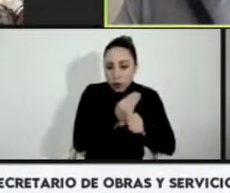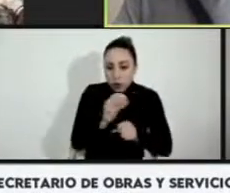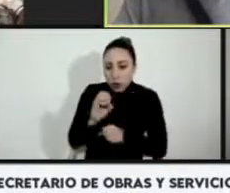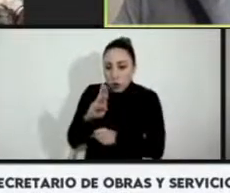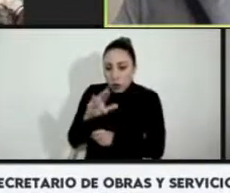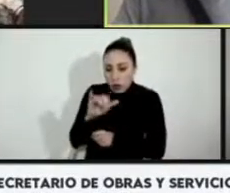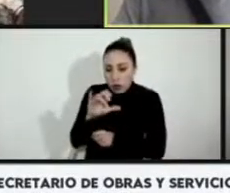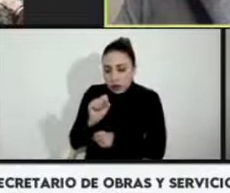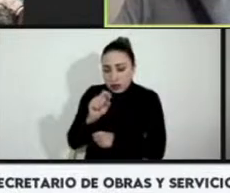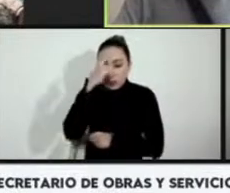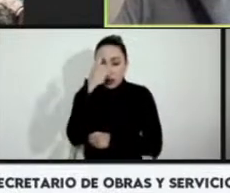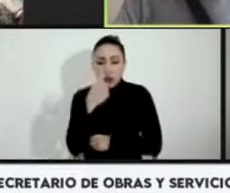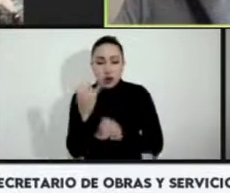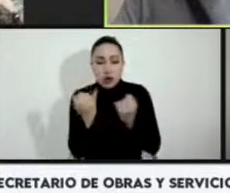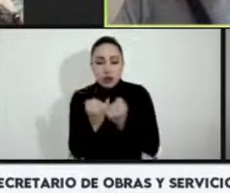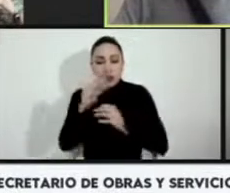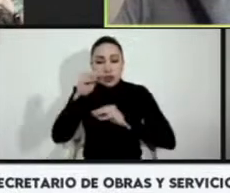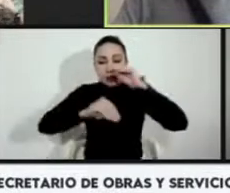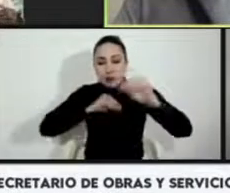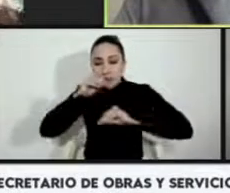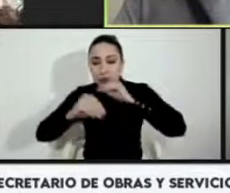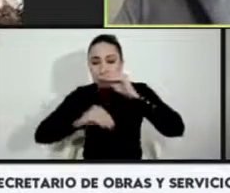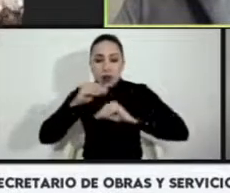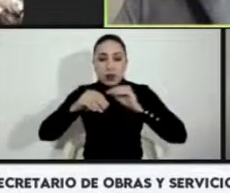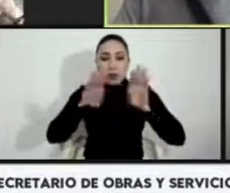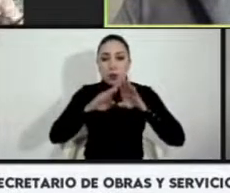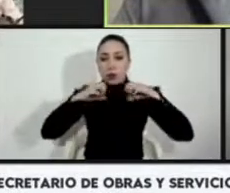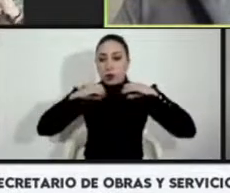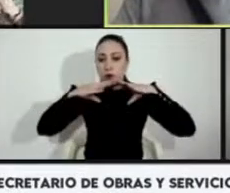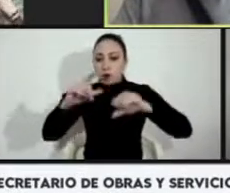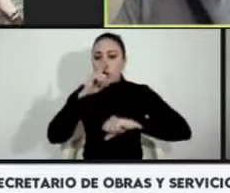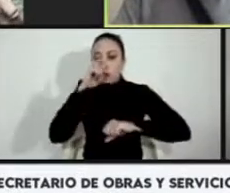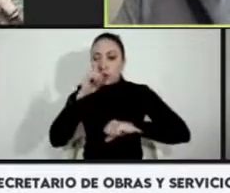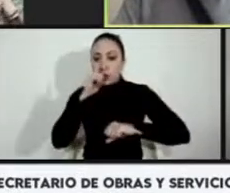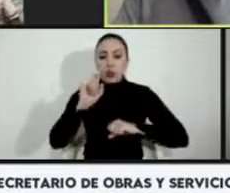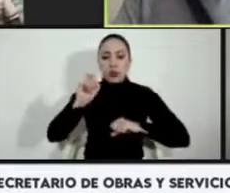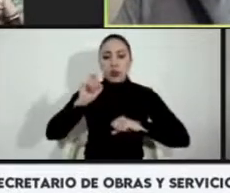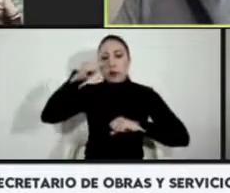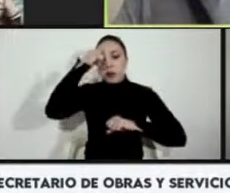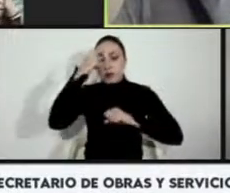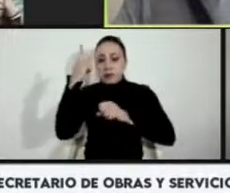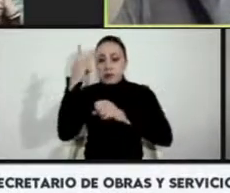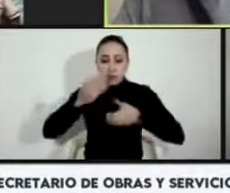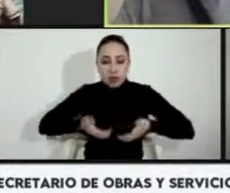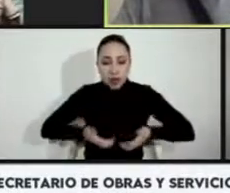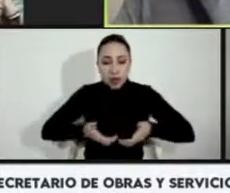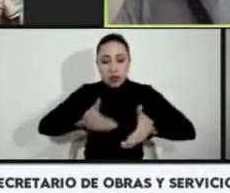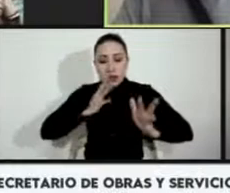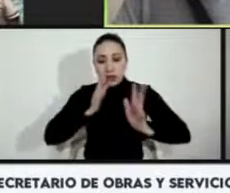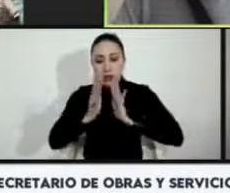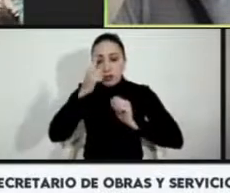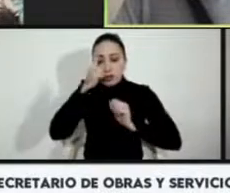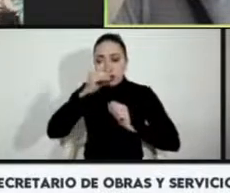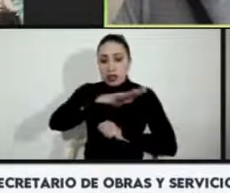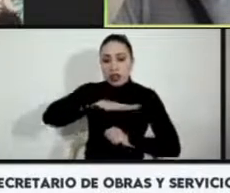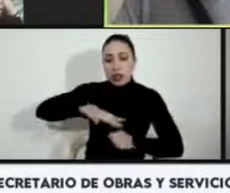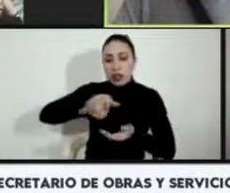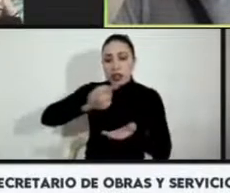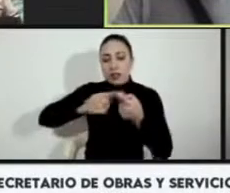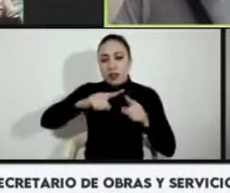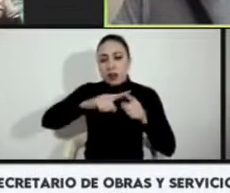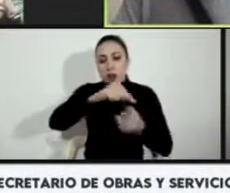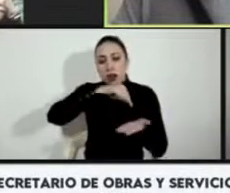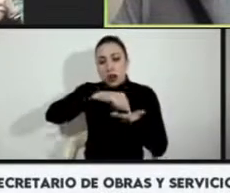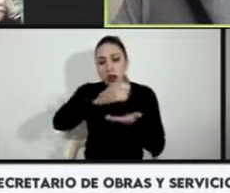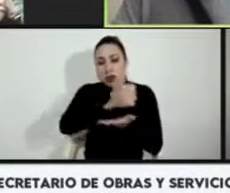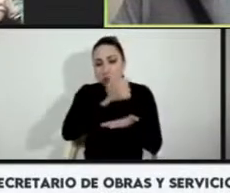servicios urbanos e intervenciones que se realicen en vías públicas primarias de la ciudad, incluyendo sus espacios públicos y